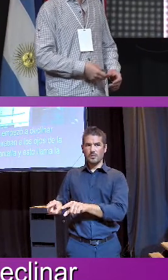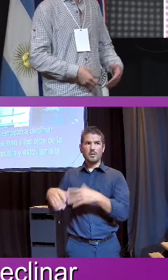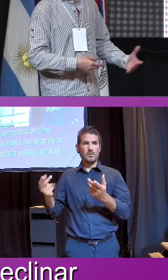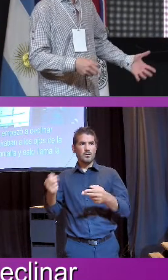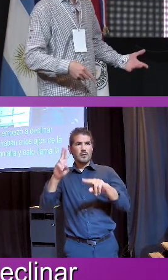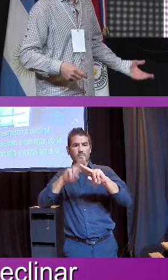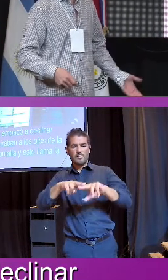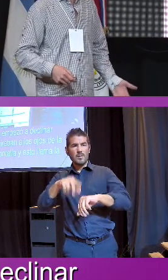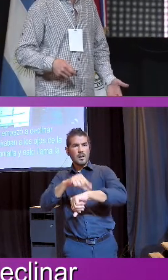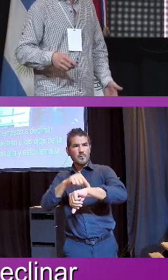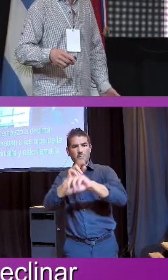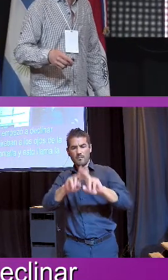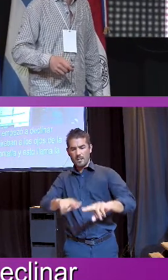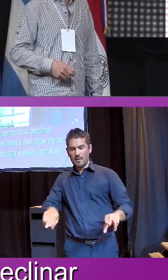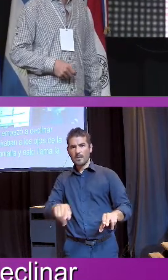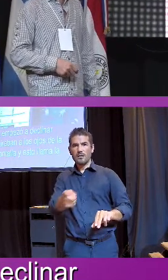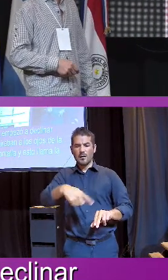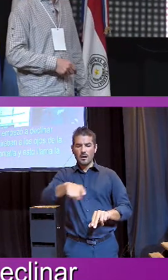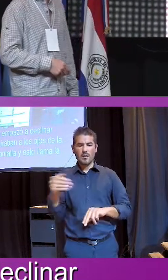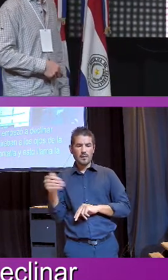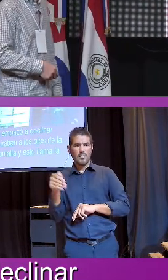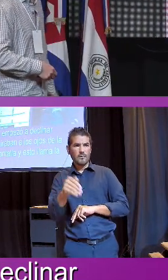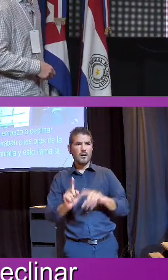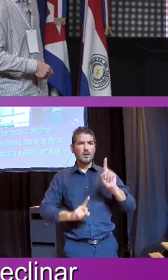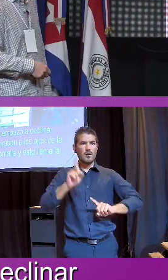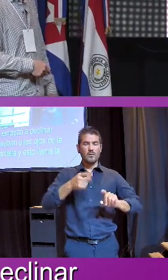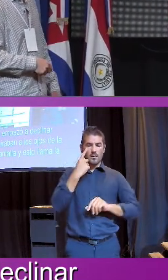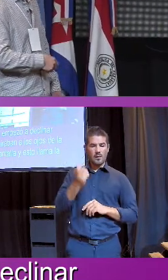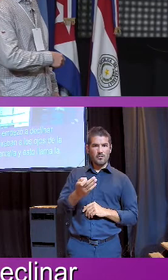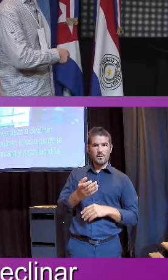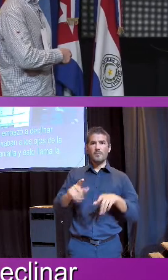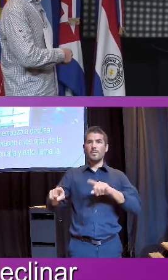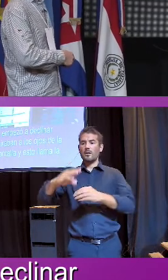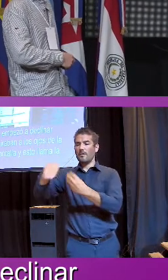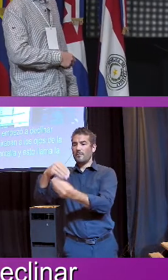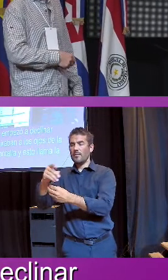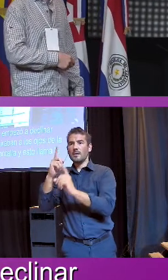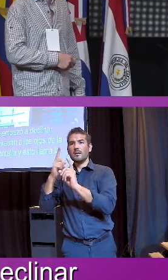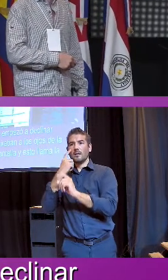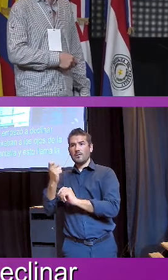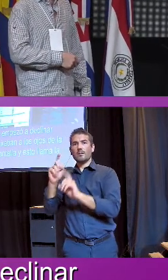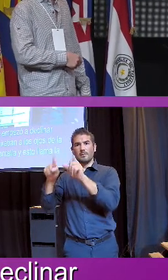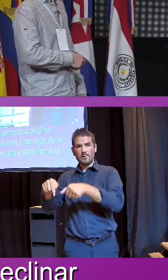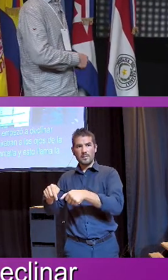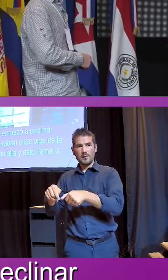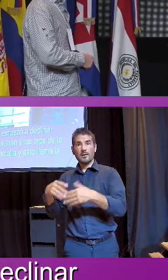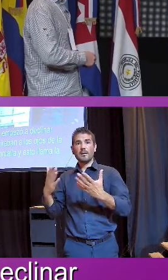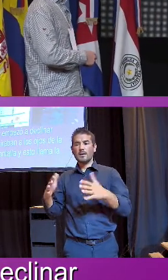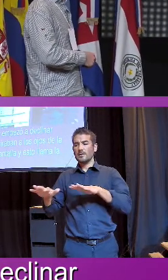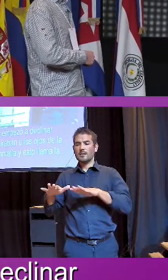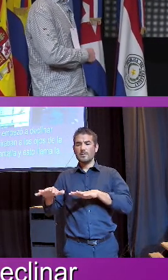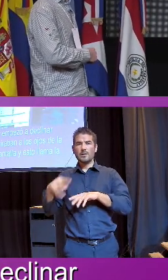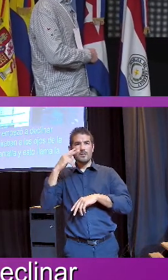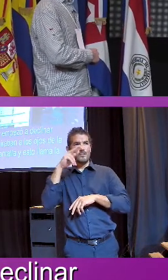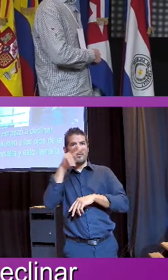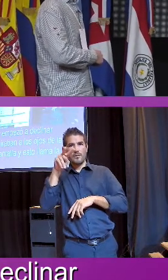familia, es algo que lo tenés que medir muy exhaustivamente en la mayoría de los casos para darte cuenta que eso empieza a disminuir. Pero